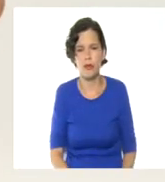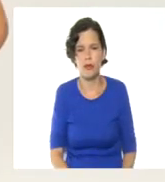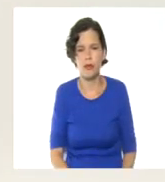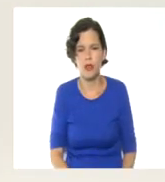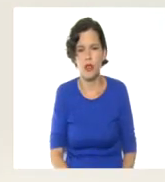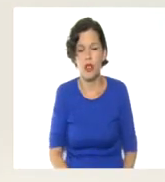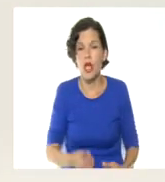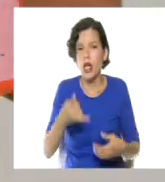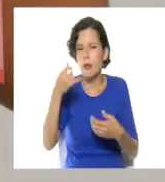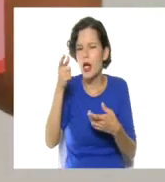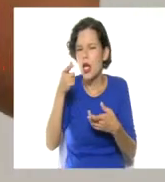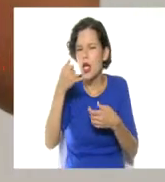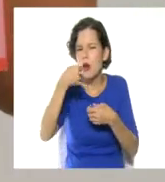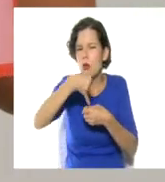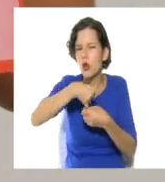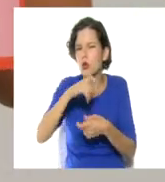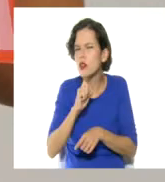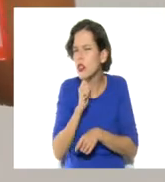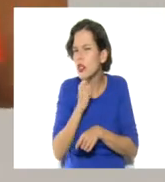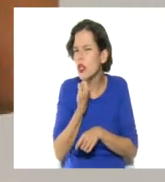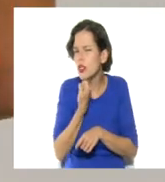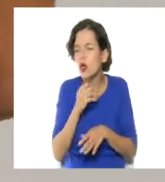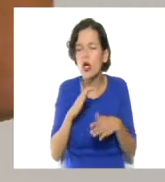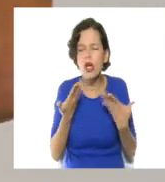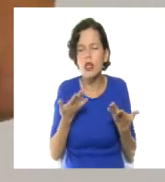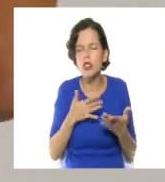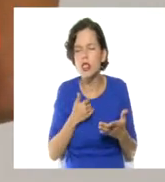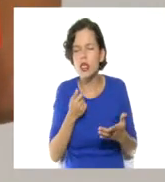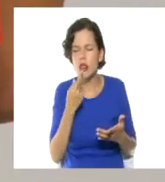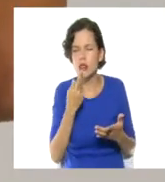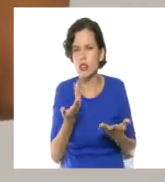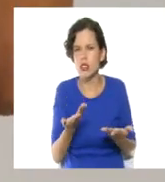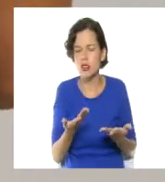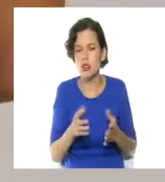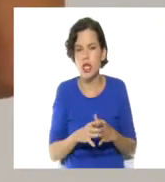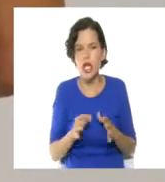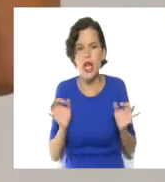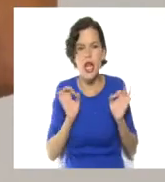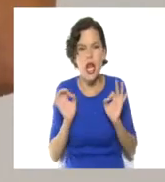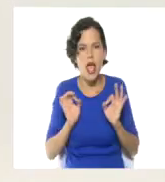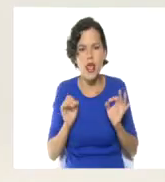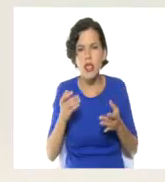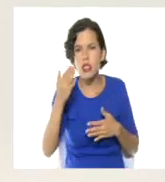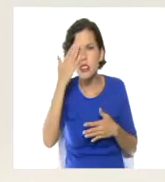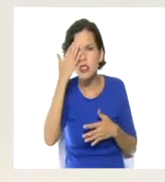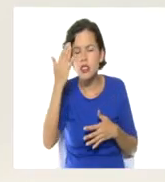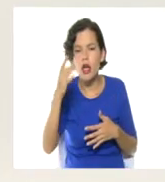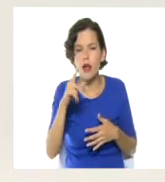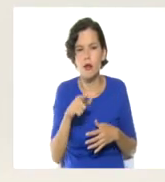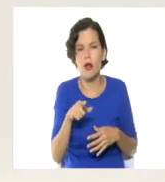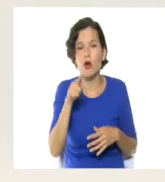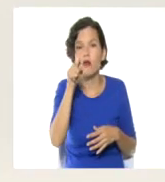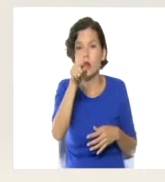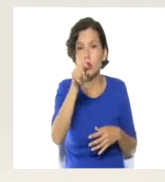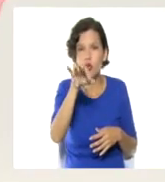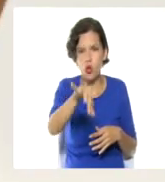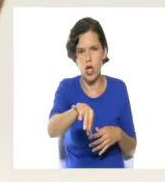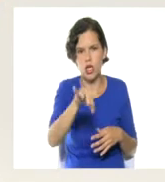Además, el voto es secreto. ¿Qué quiere decir eso? Que nadie más se entera de tu